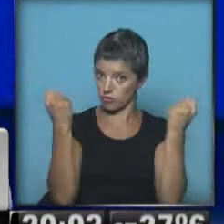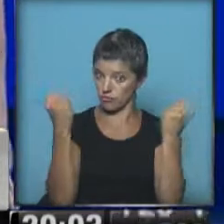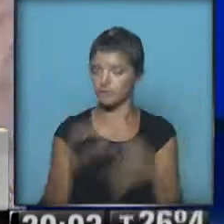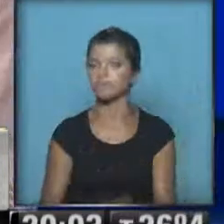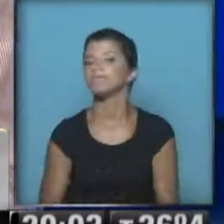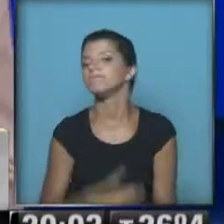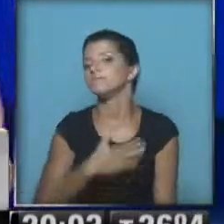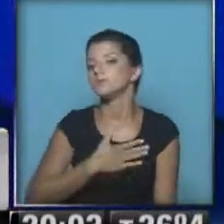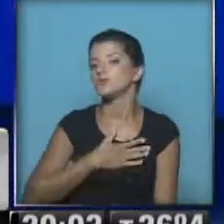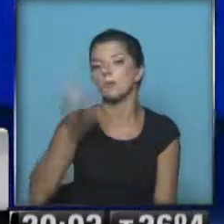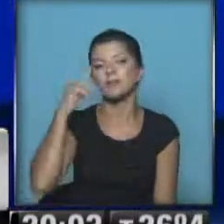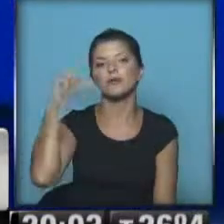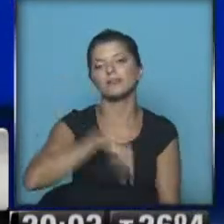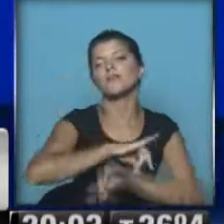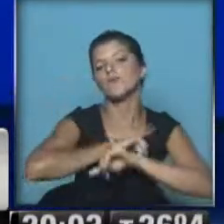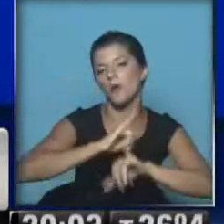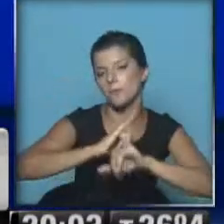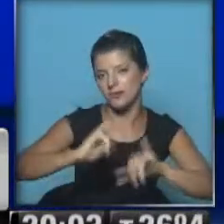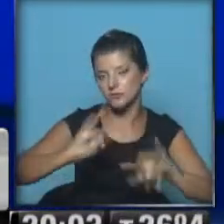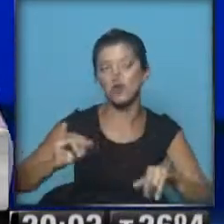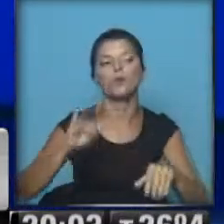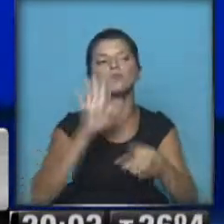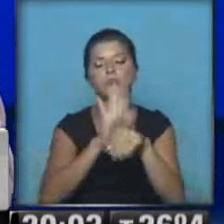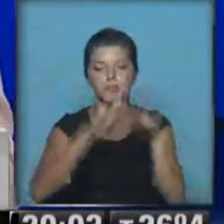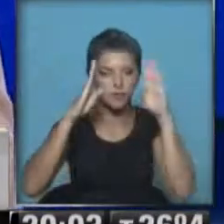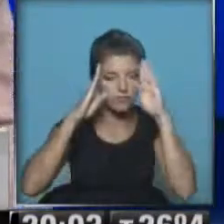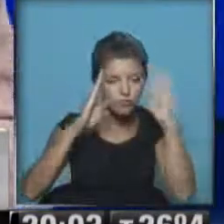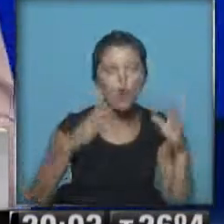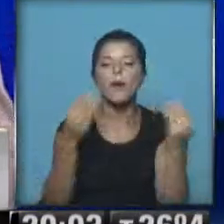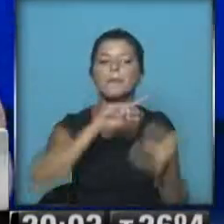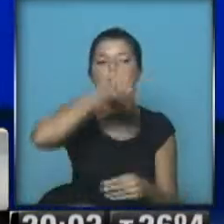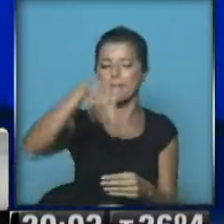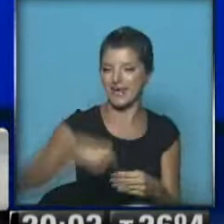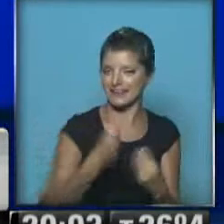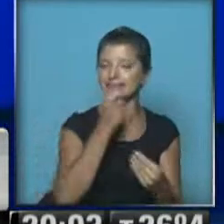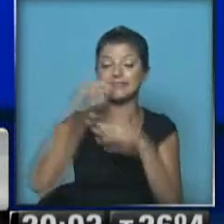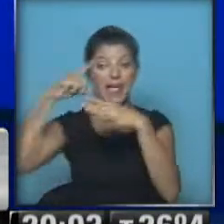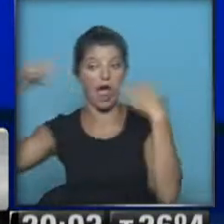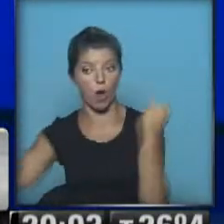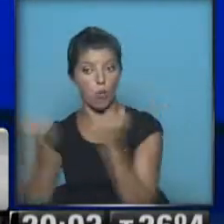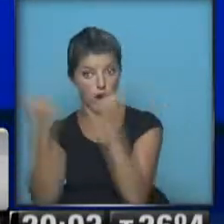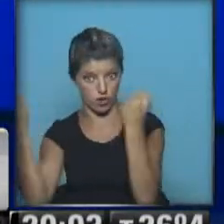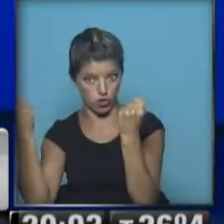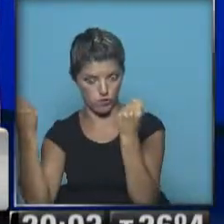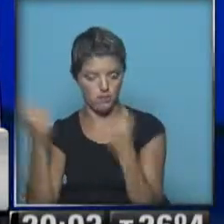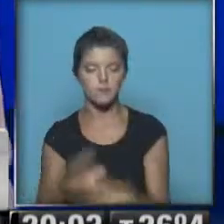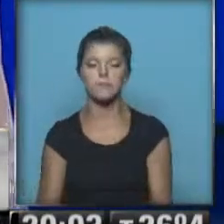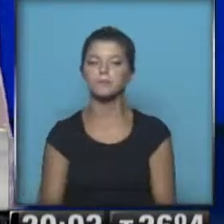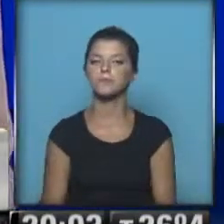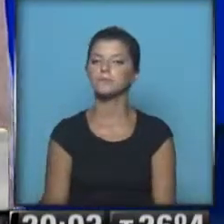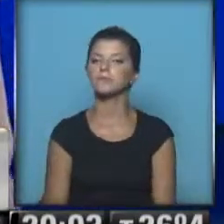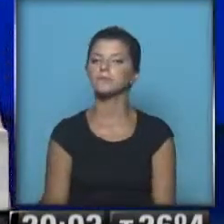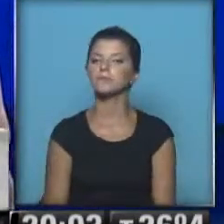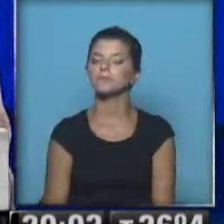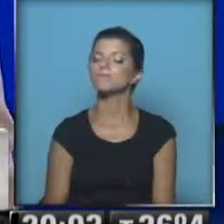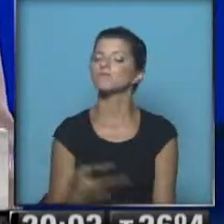el tratamiento de esta noticia fue en clave de causa, digamos, ¿cuáles son los efectos que va a provocar sobre el escenario político? Me parece que hay